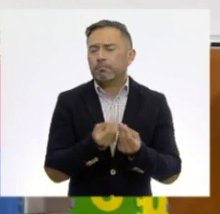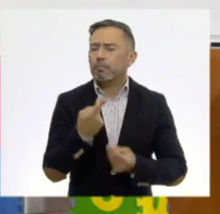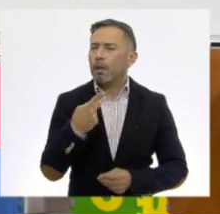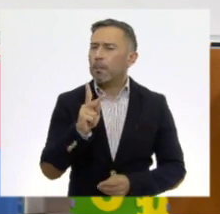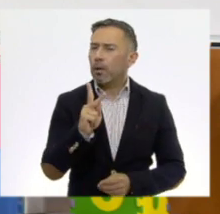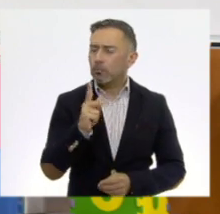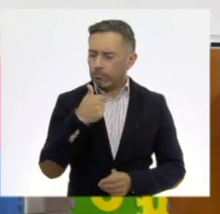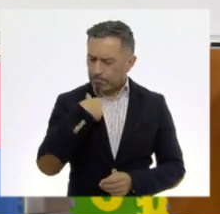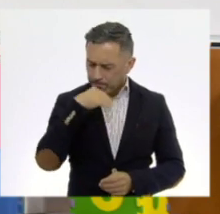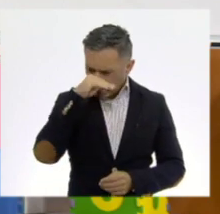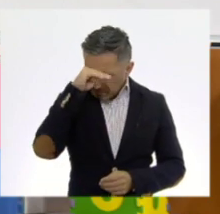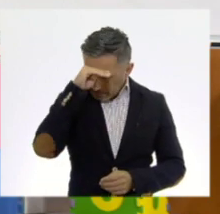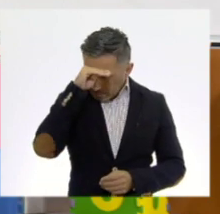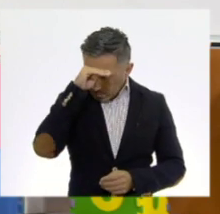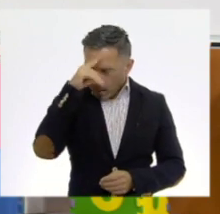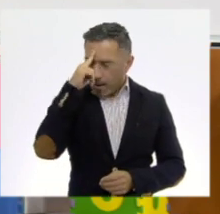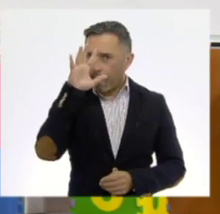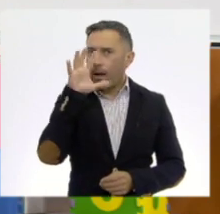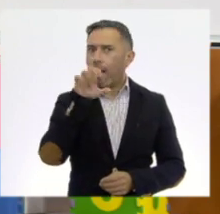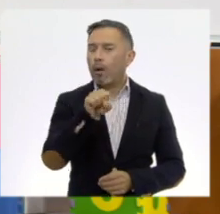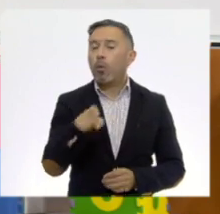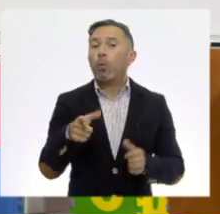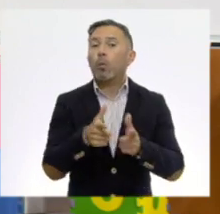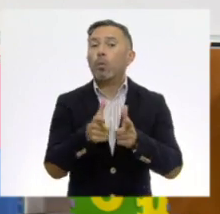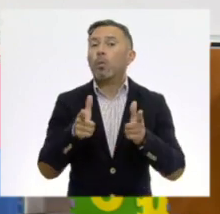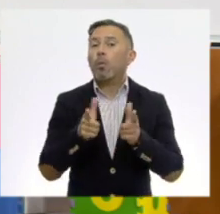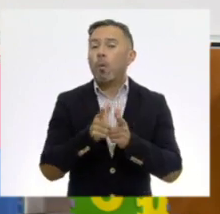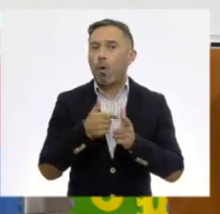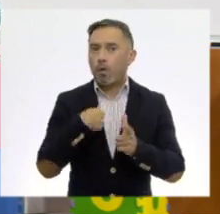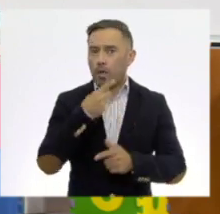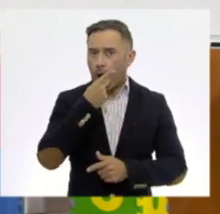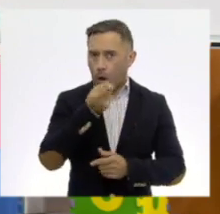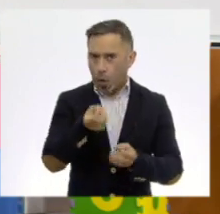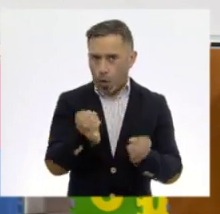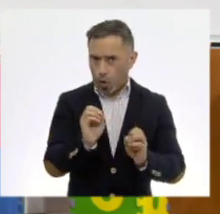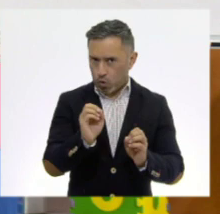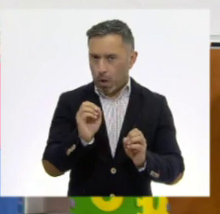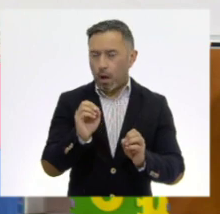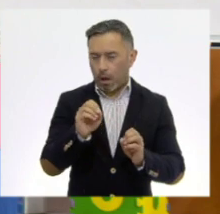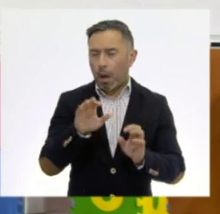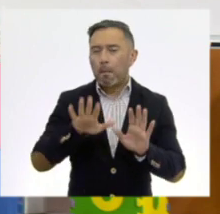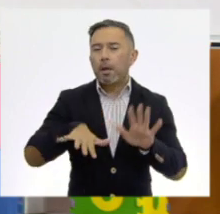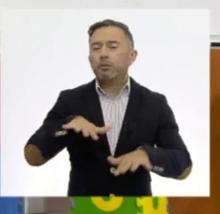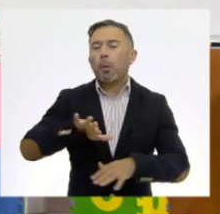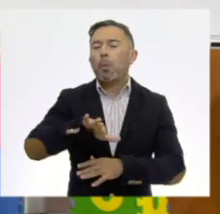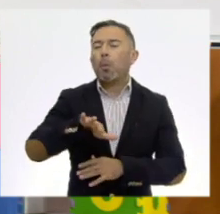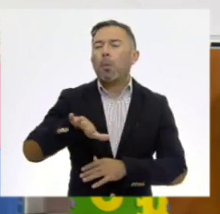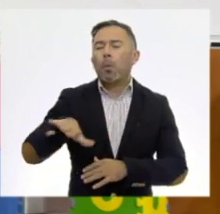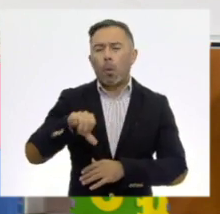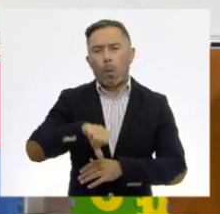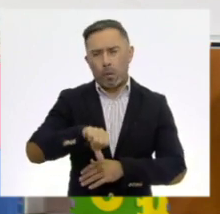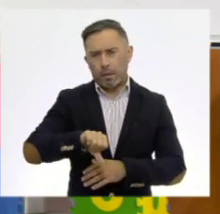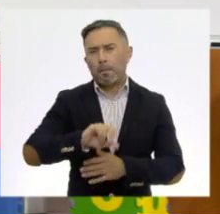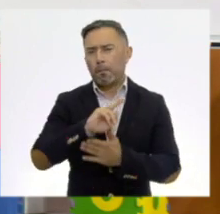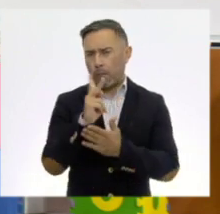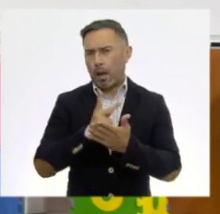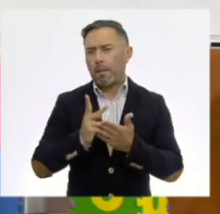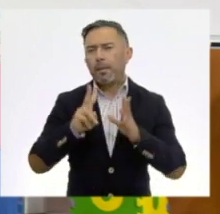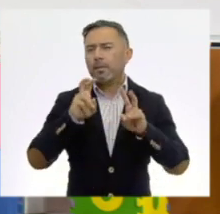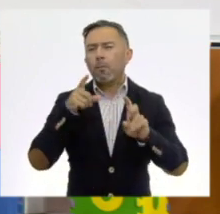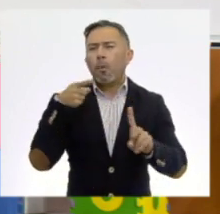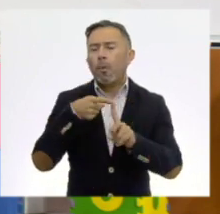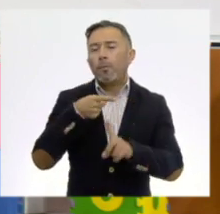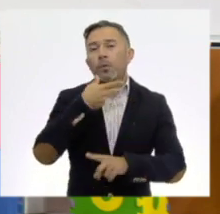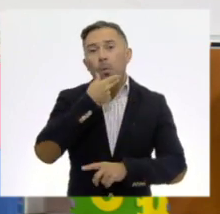grupo del que casi no platicamos y que este programa lo quiero dedicar a esos niños y niñas que por alguna razón,